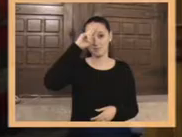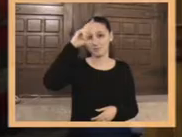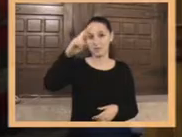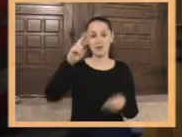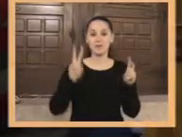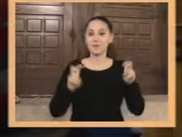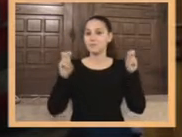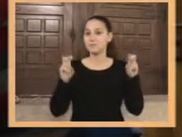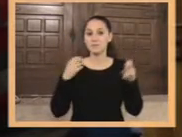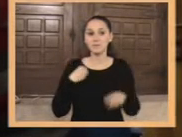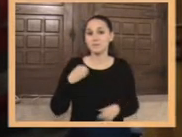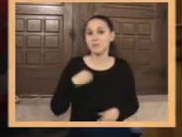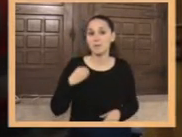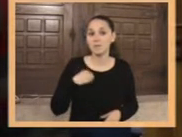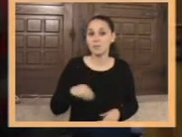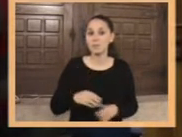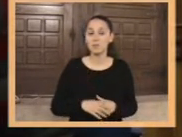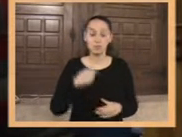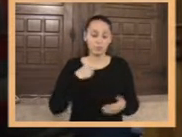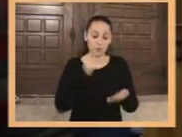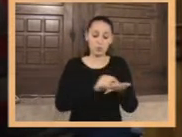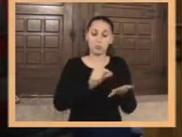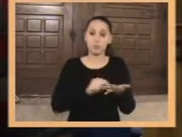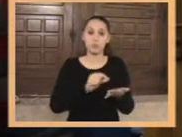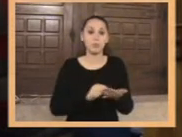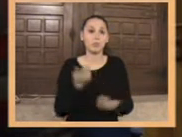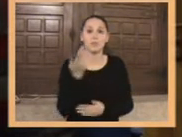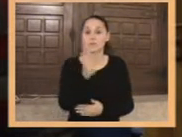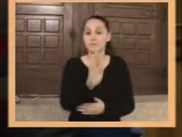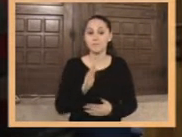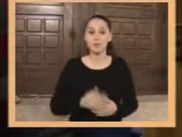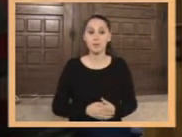lo he llevado en papel. ¿Y lo ha visto? ¿Lo ha visto usted?